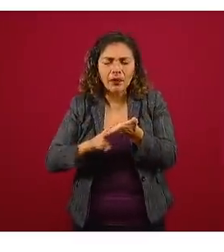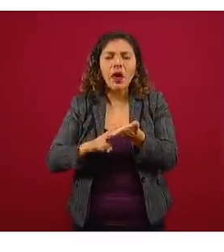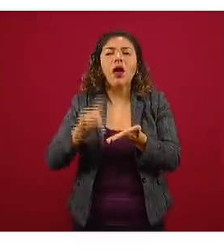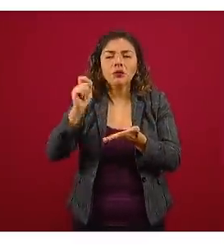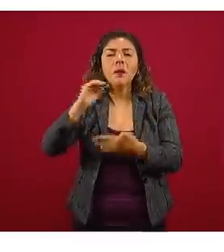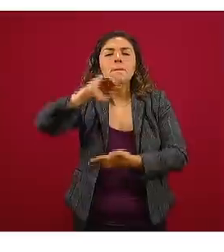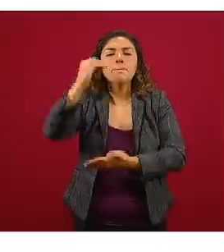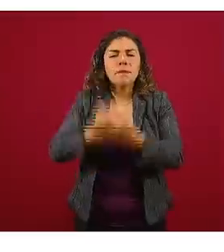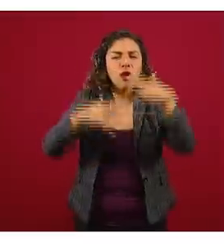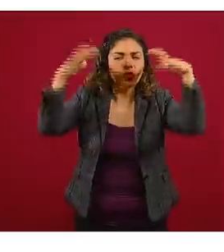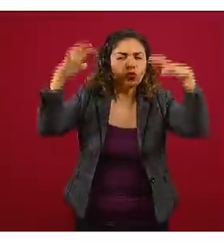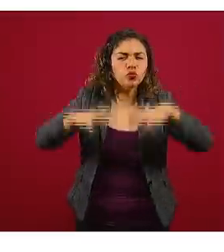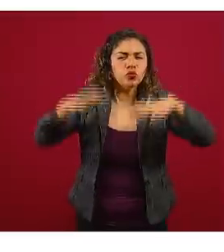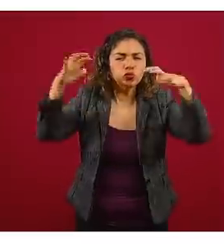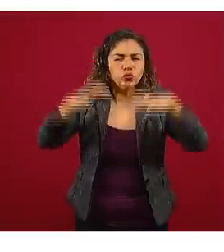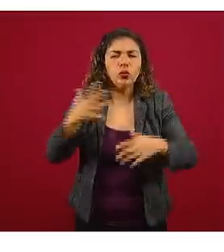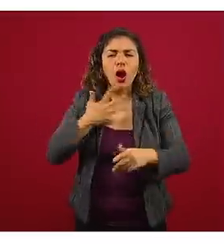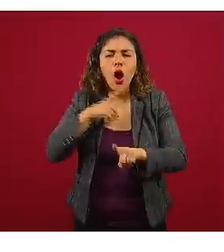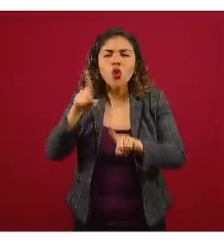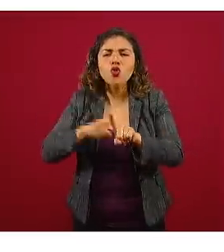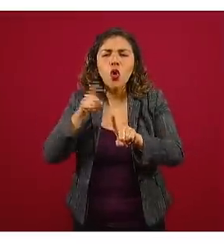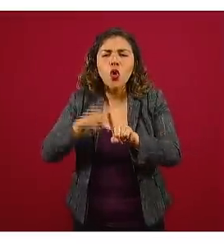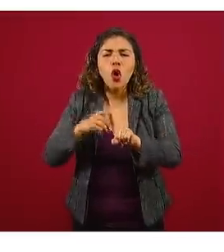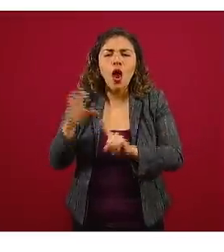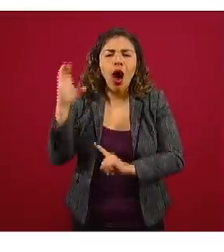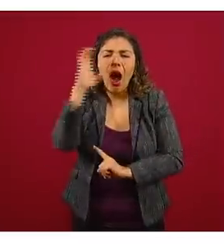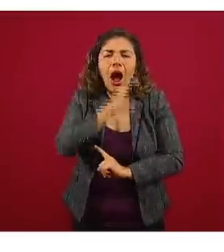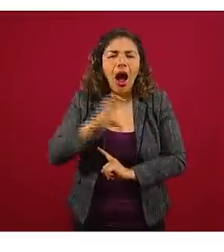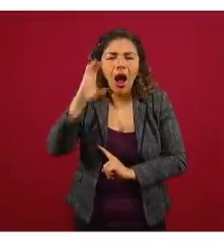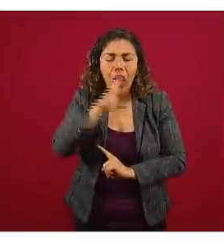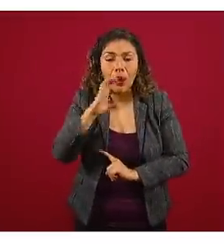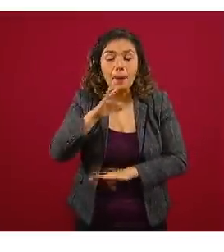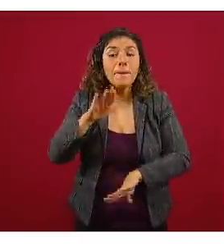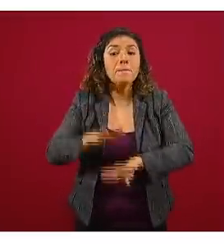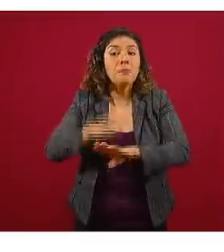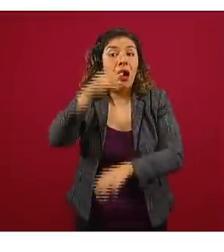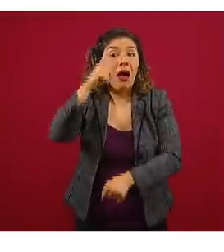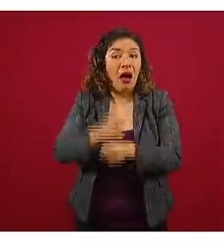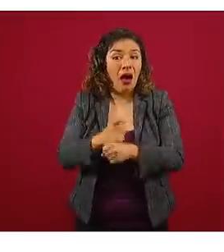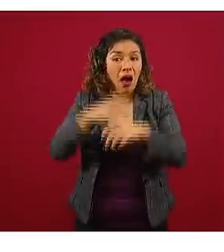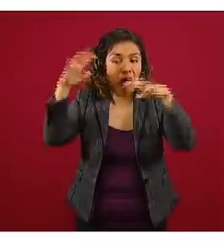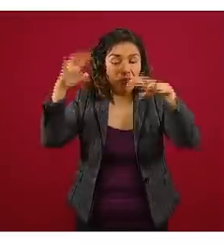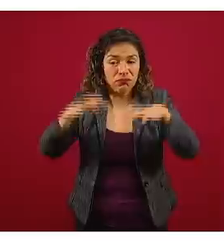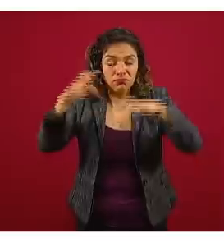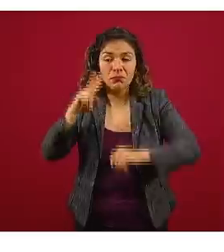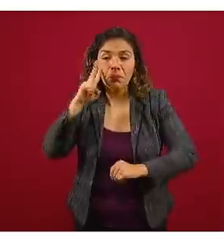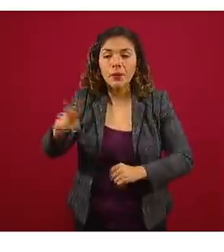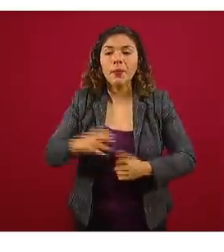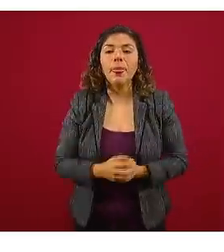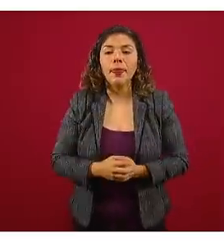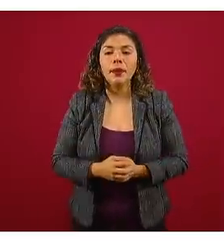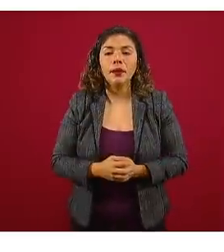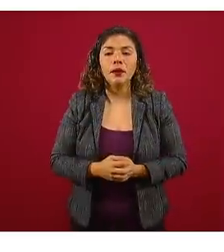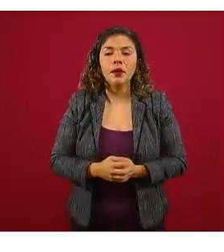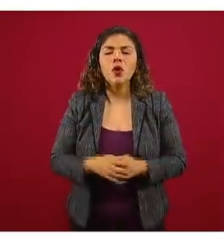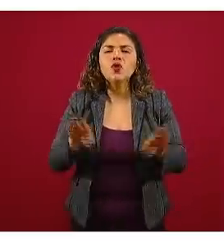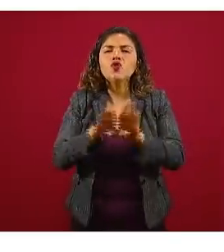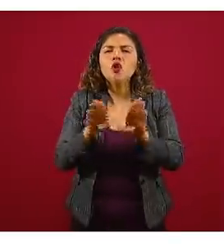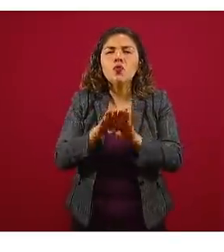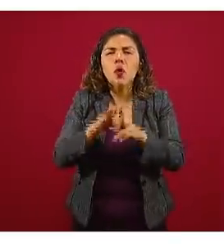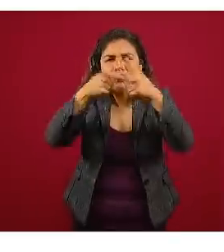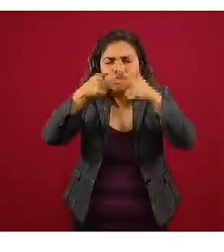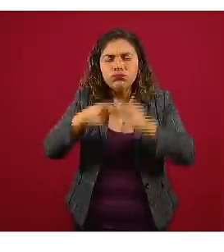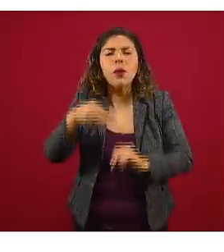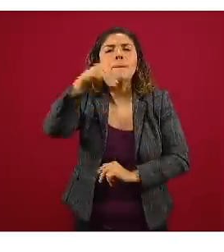menor precipitación pluvial en los colores cálidos en la mayor precipitación pluvial medimos la precipitación pluvial en milímetros